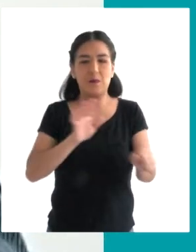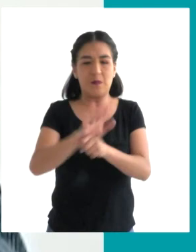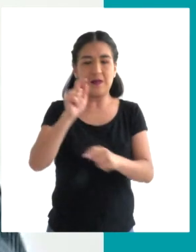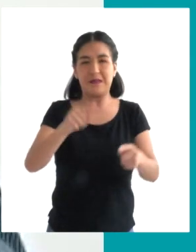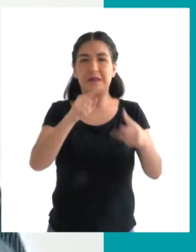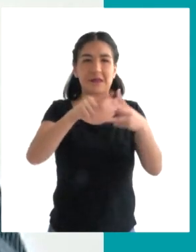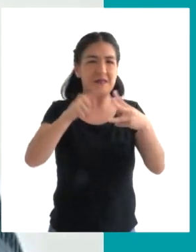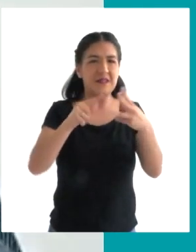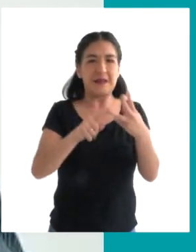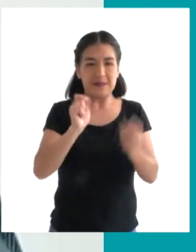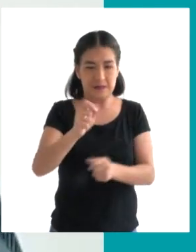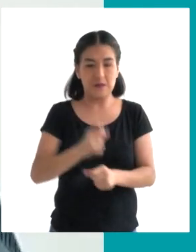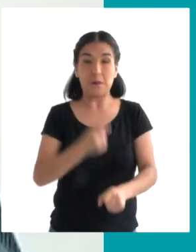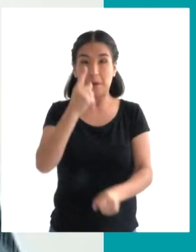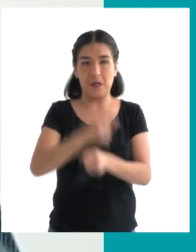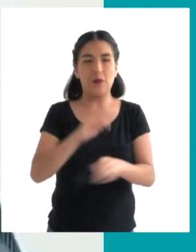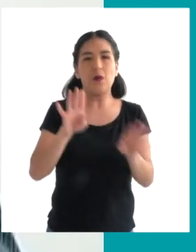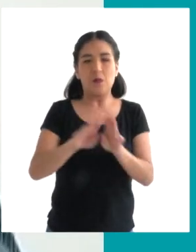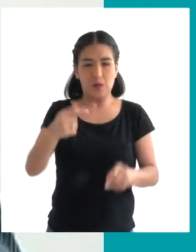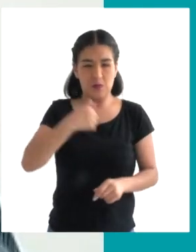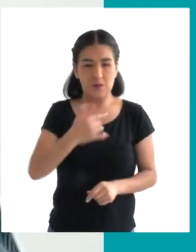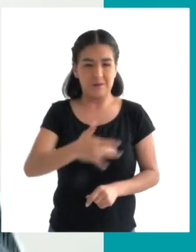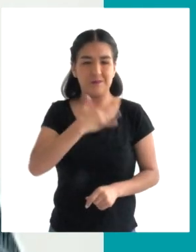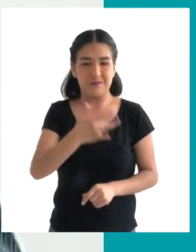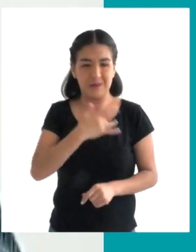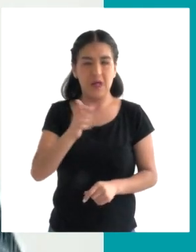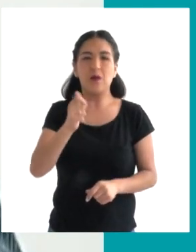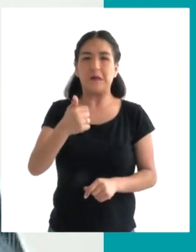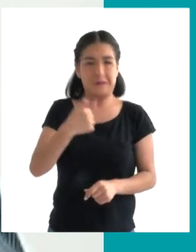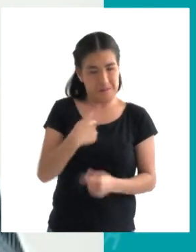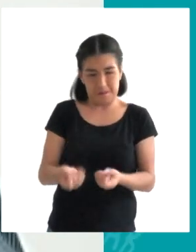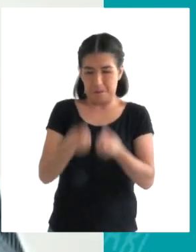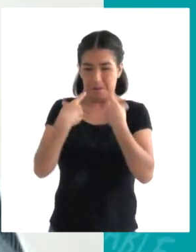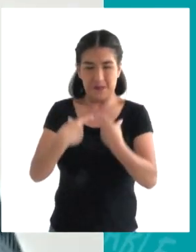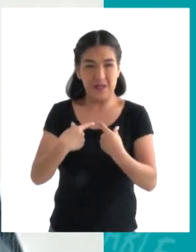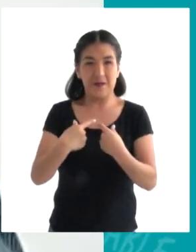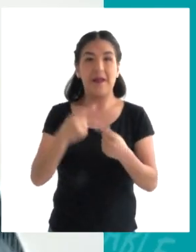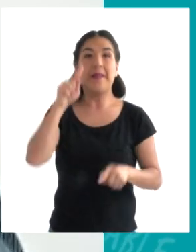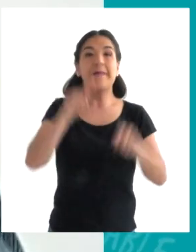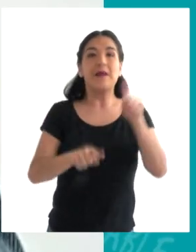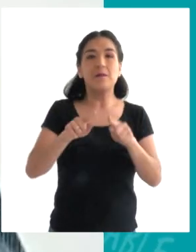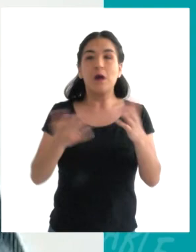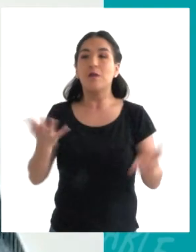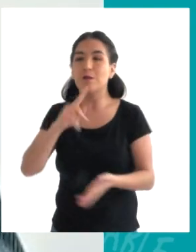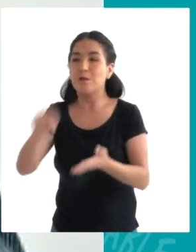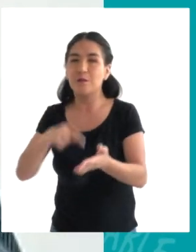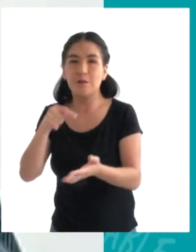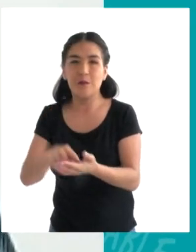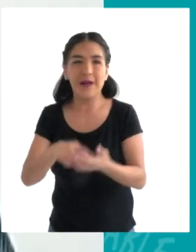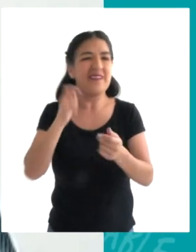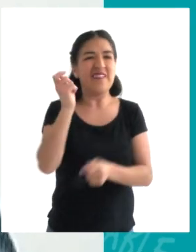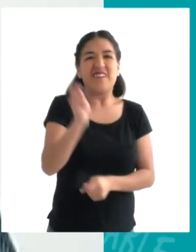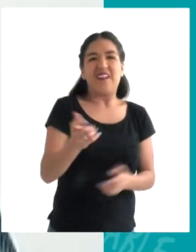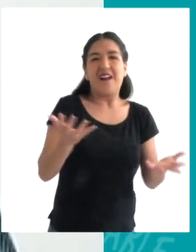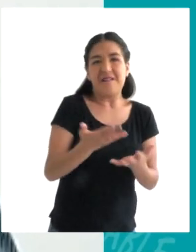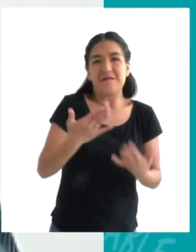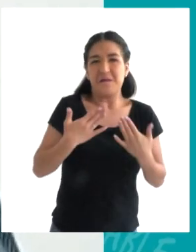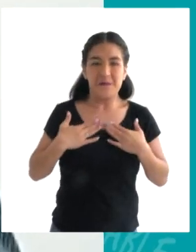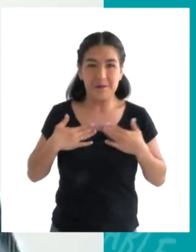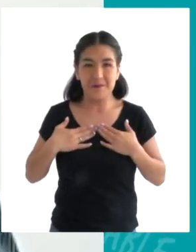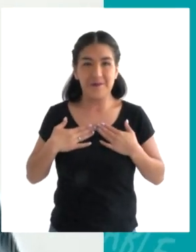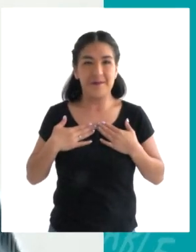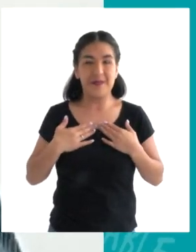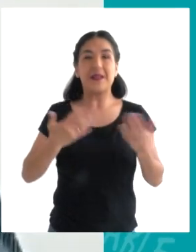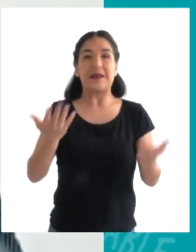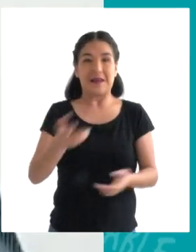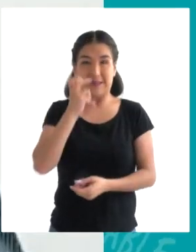fíjense, uno es, o sea, Pedro, yo soy el que soy, dependiendo de dónde esté y lo que esté haciendo.